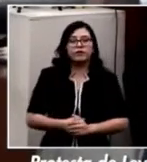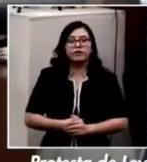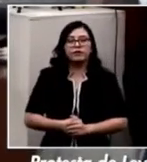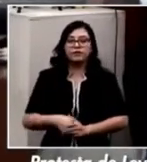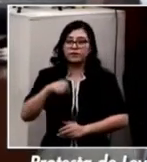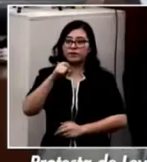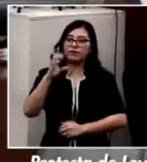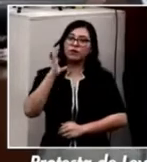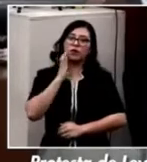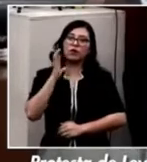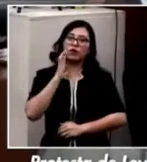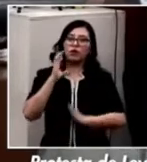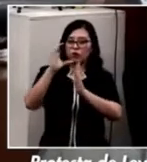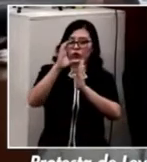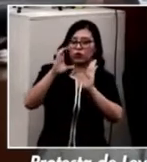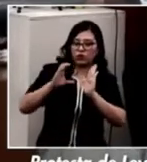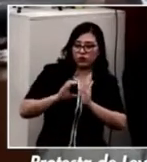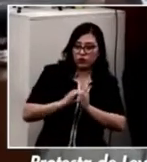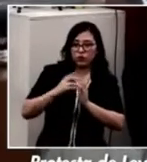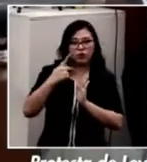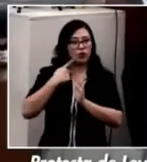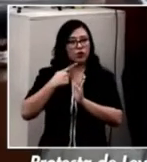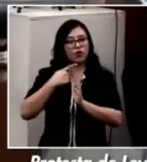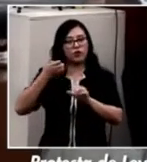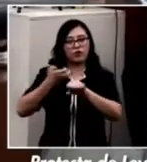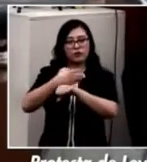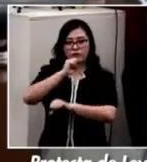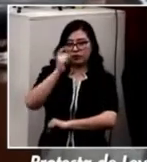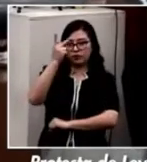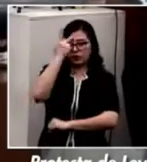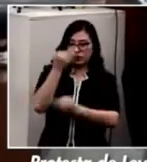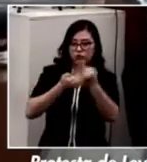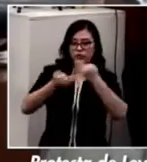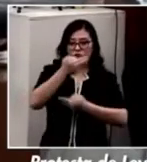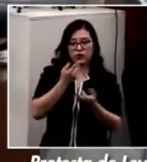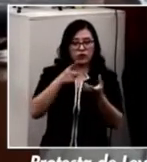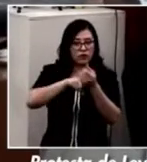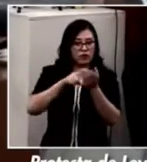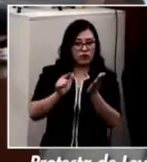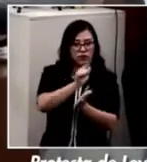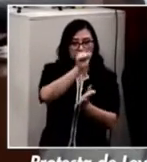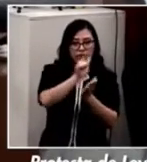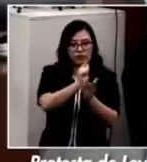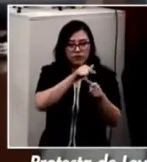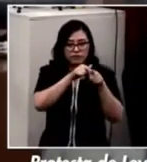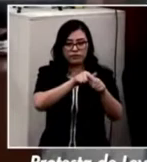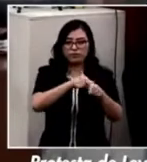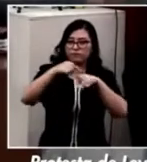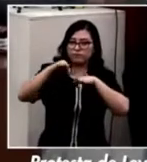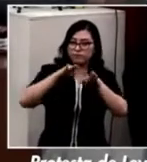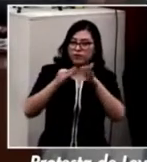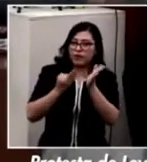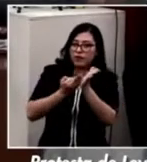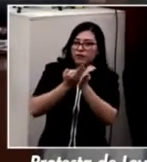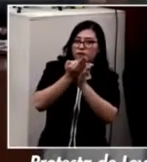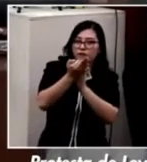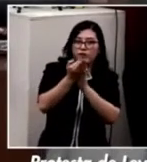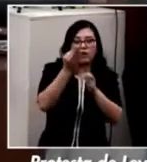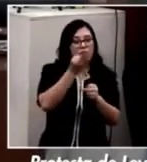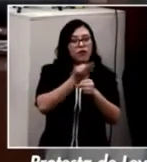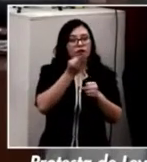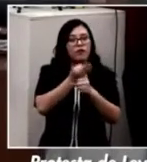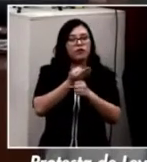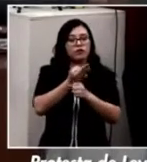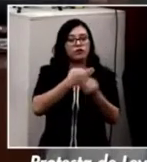de brindar esos servicios. Pero la confianza que tengan en la Fiscalía depende mucho del servicio que la